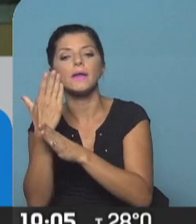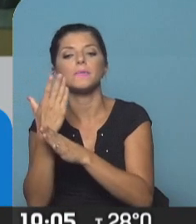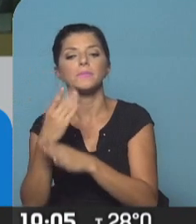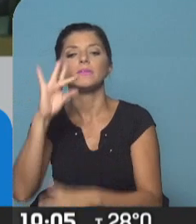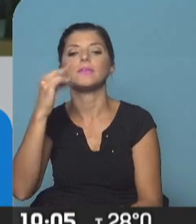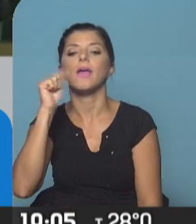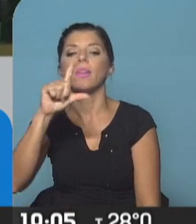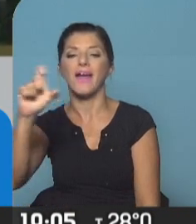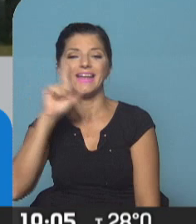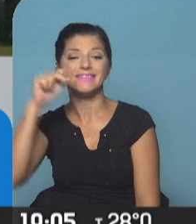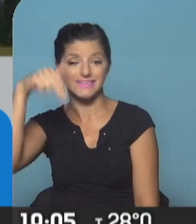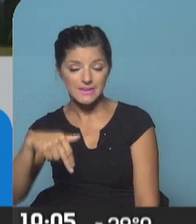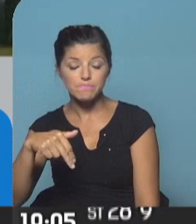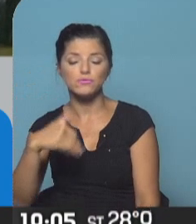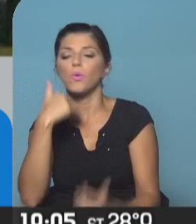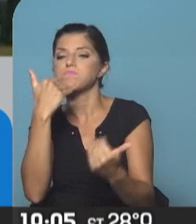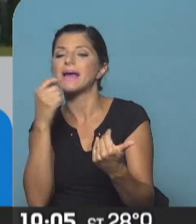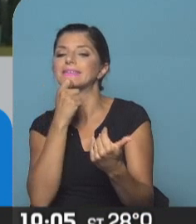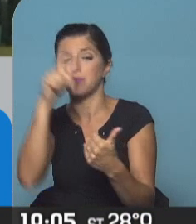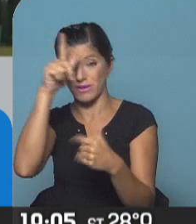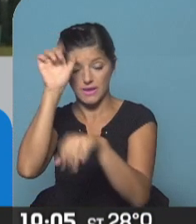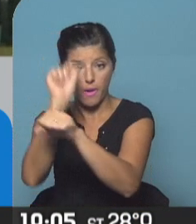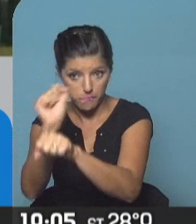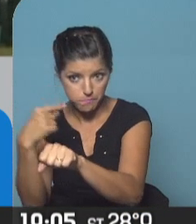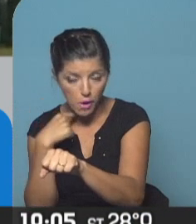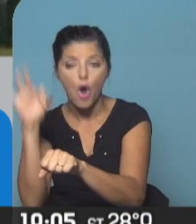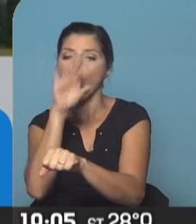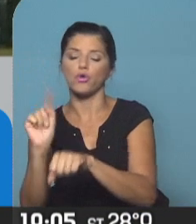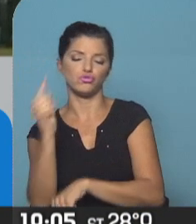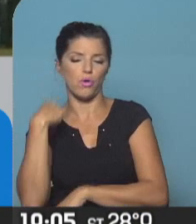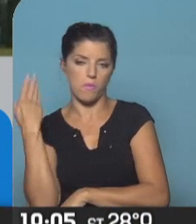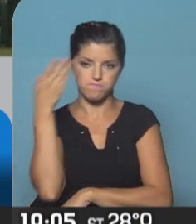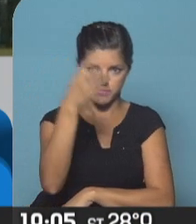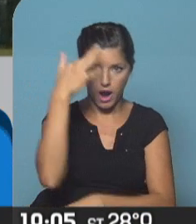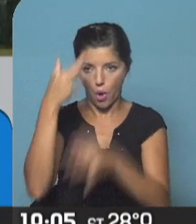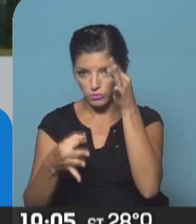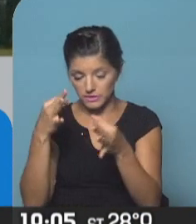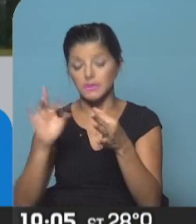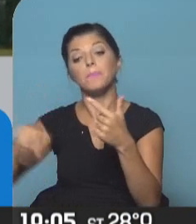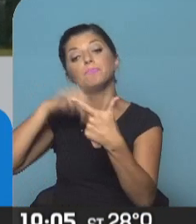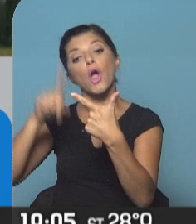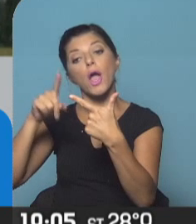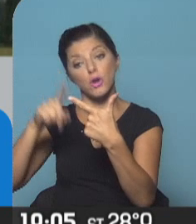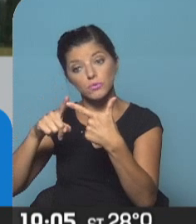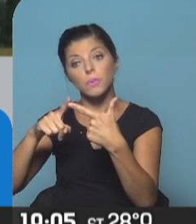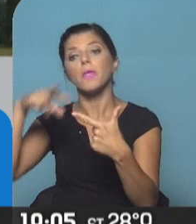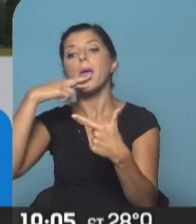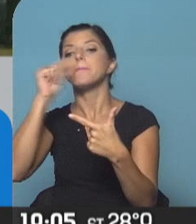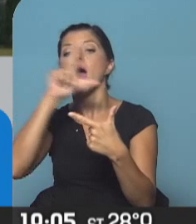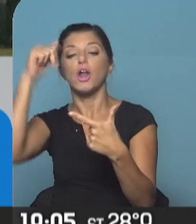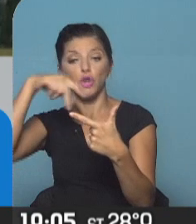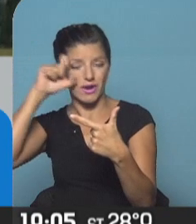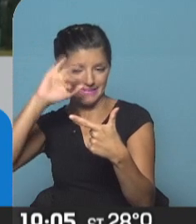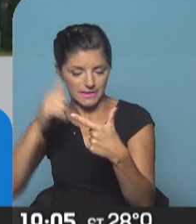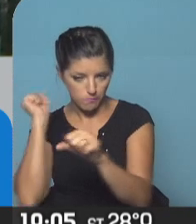jugadores, no se sabe si fue detenido o se entregó. Y Díaz Bayone sí fue detenido en horas de la tarde.